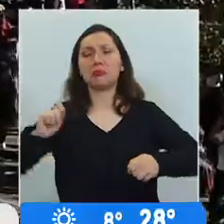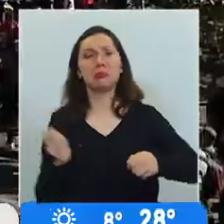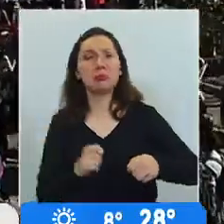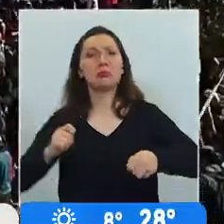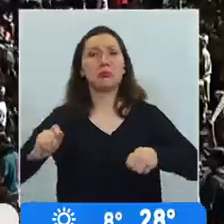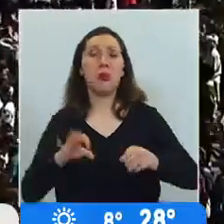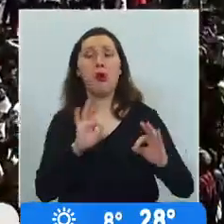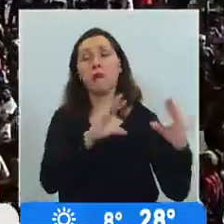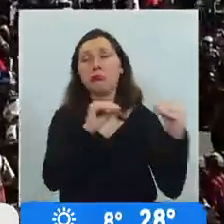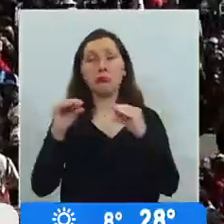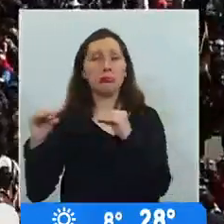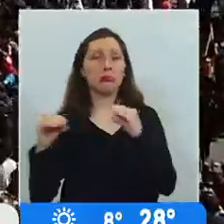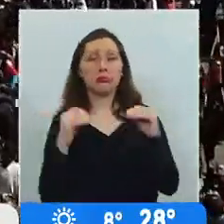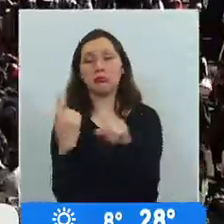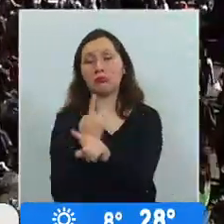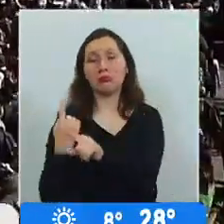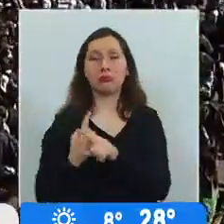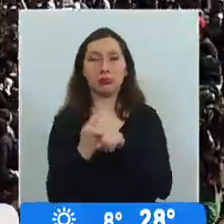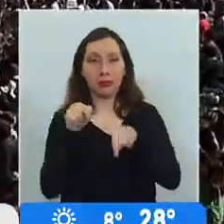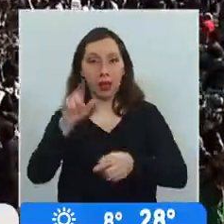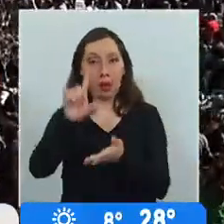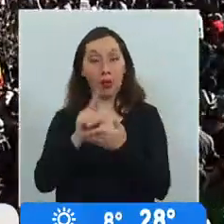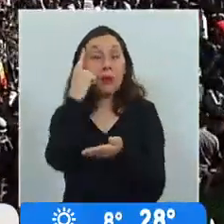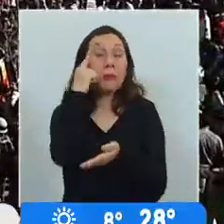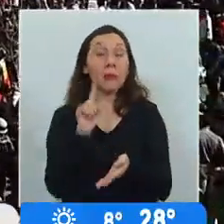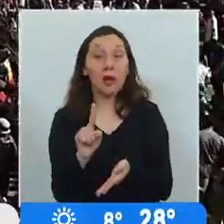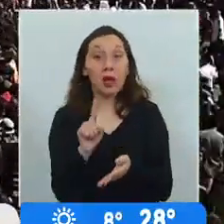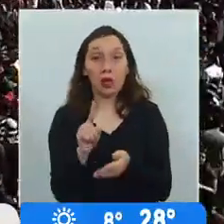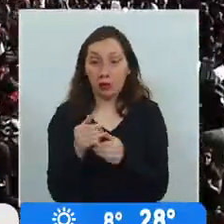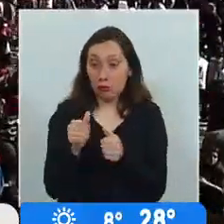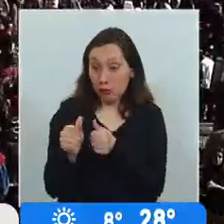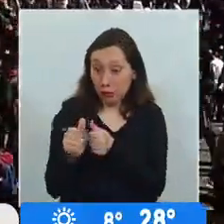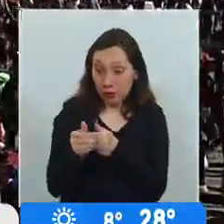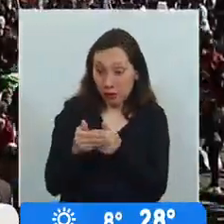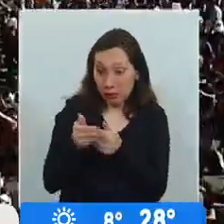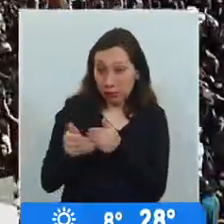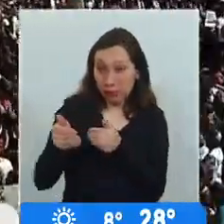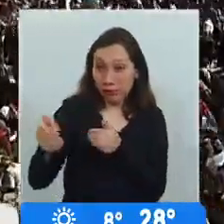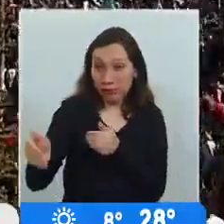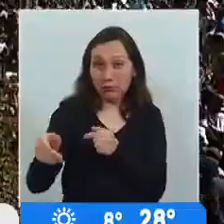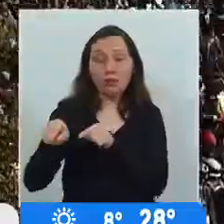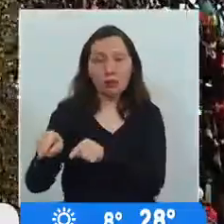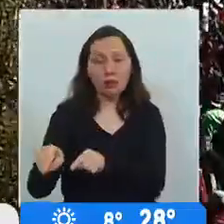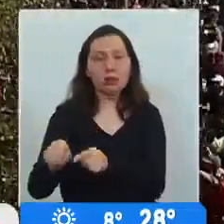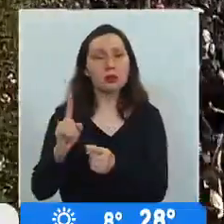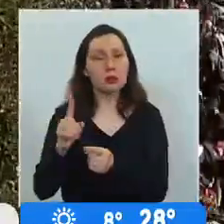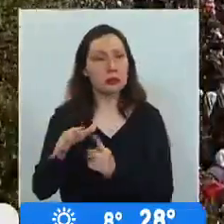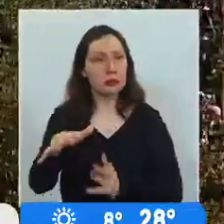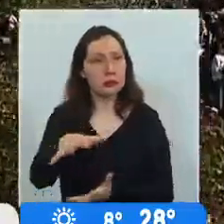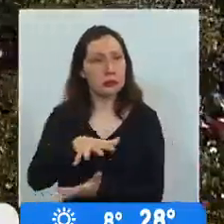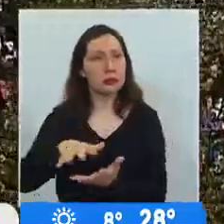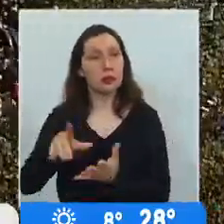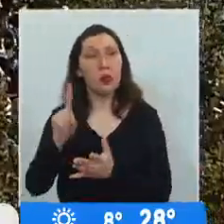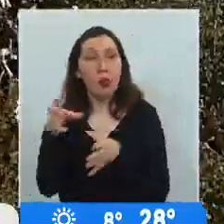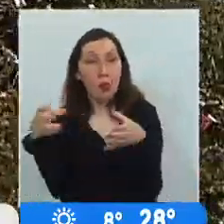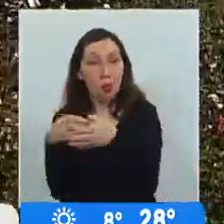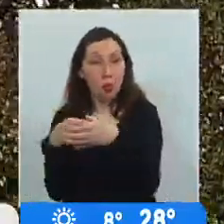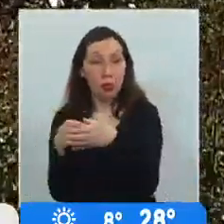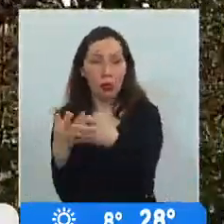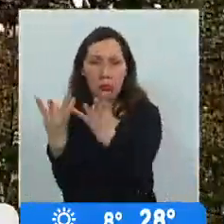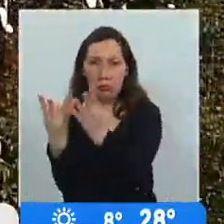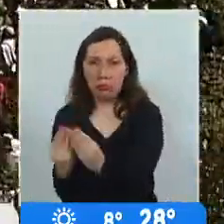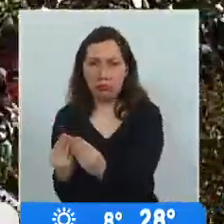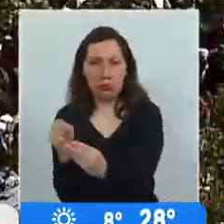simplemente conversando acá en este lugar. Sin embargo, a pocos metros se vive una situación en que un grupo, hay que